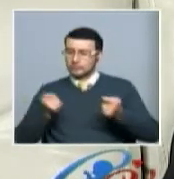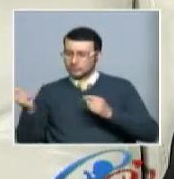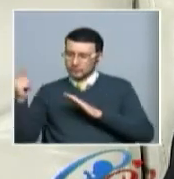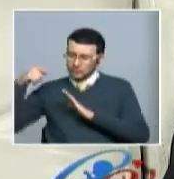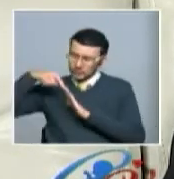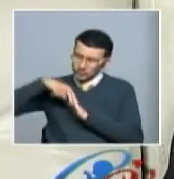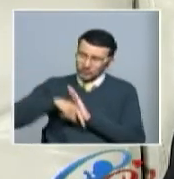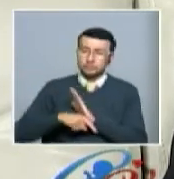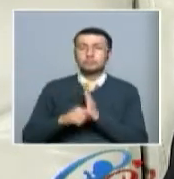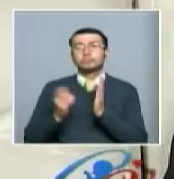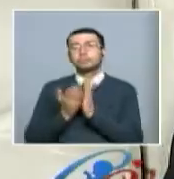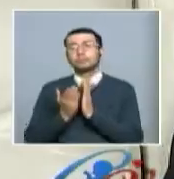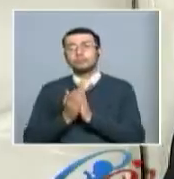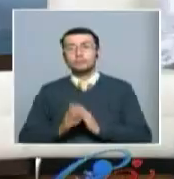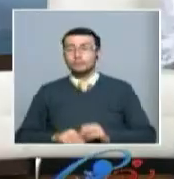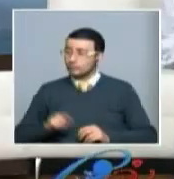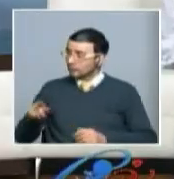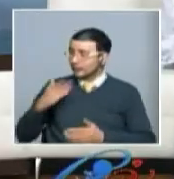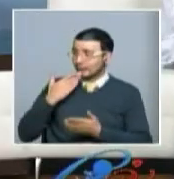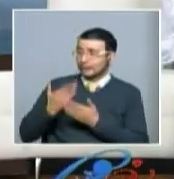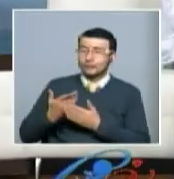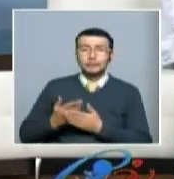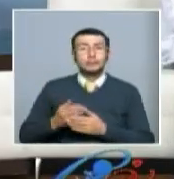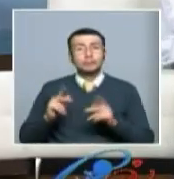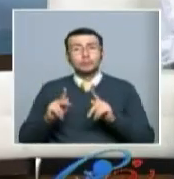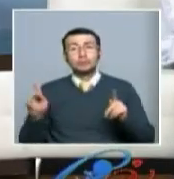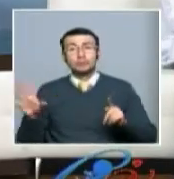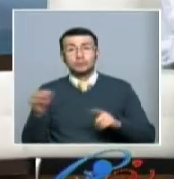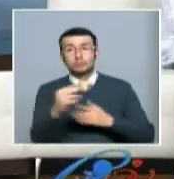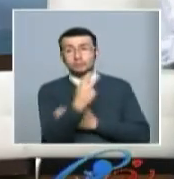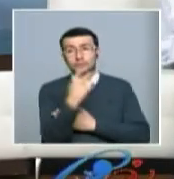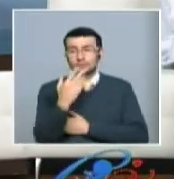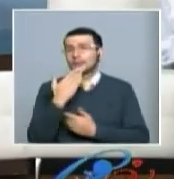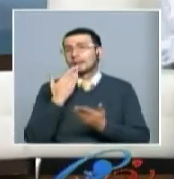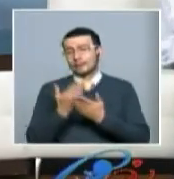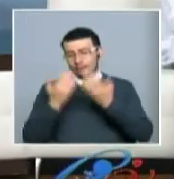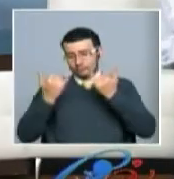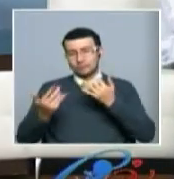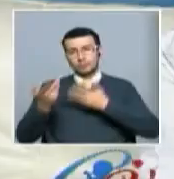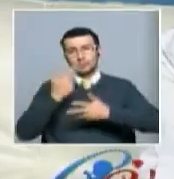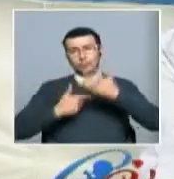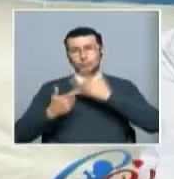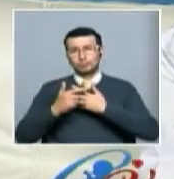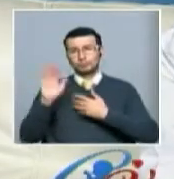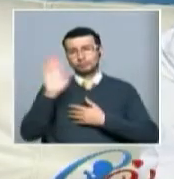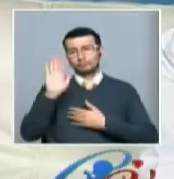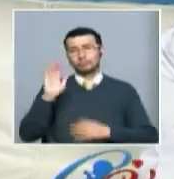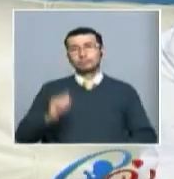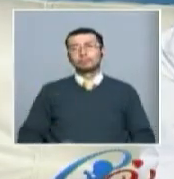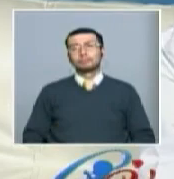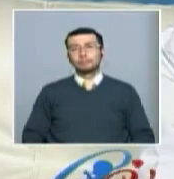profundidad académica, ¿no? Muchísimas gracias, doctor Humberto, y a todos ustedes muchas gracias por compartir con nosotros este espacio.